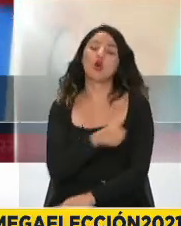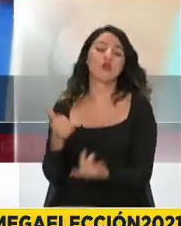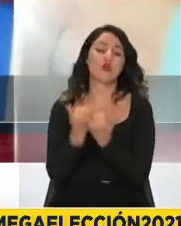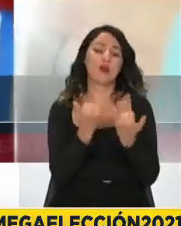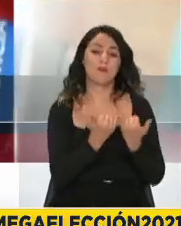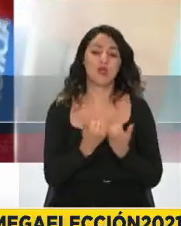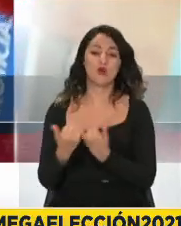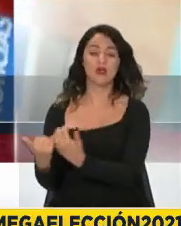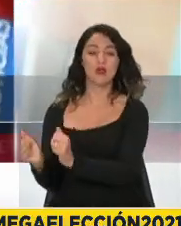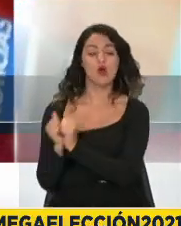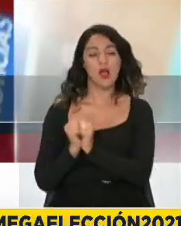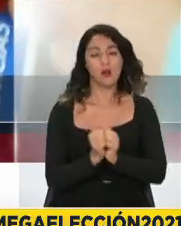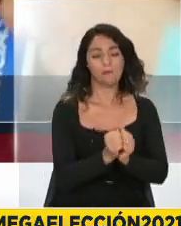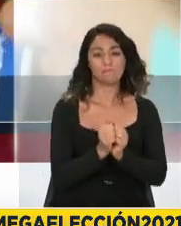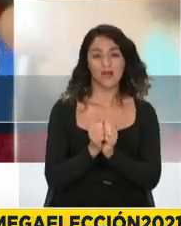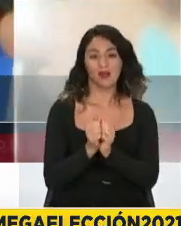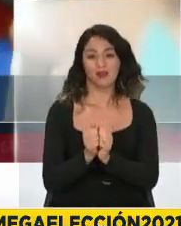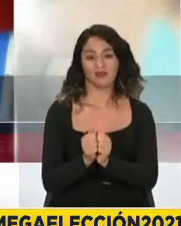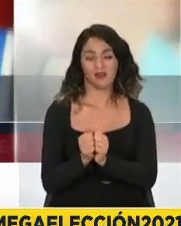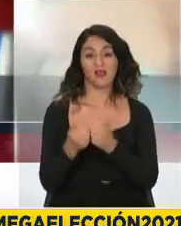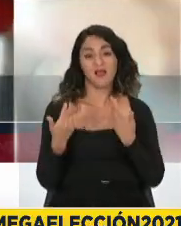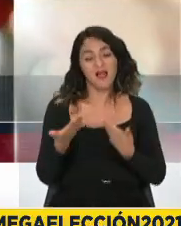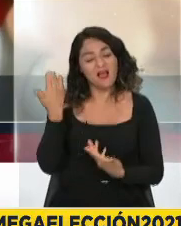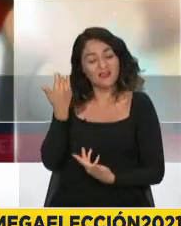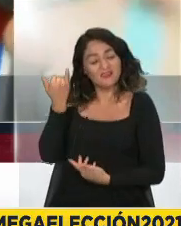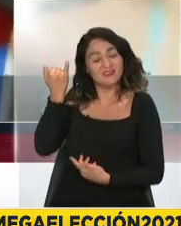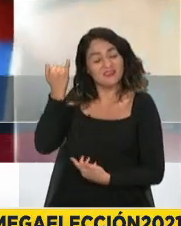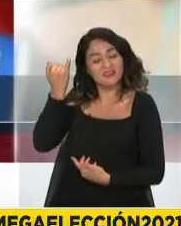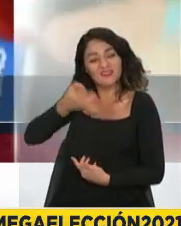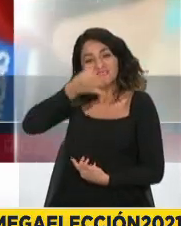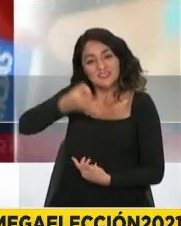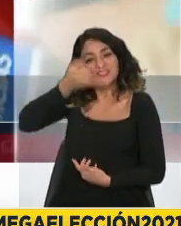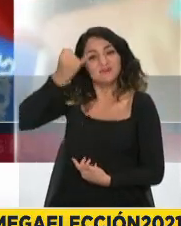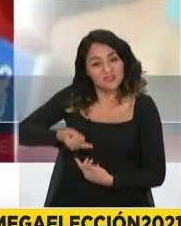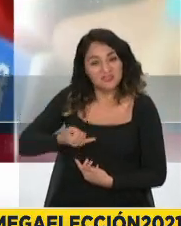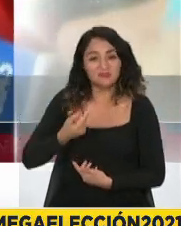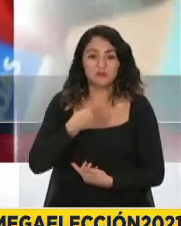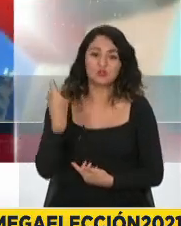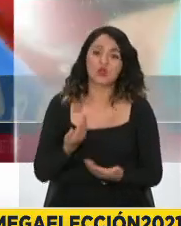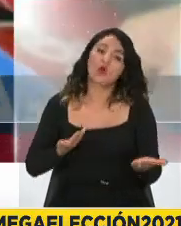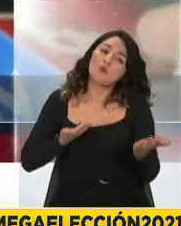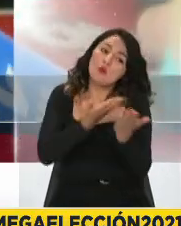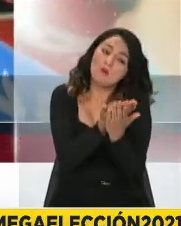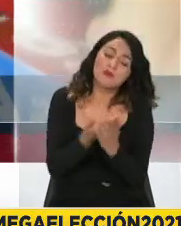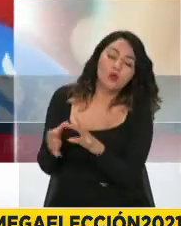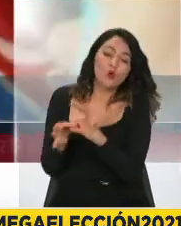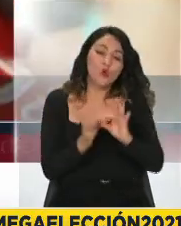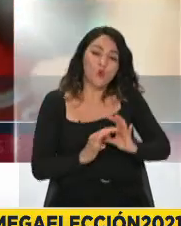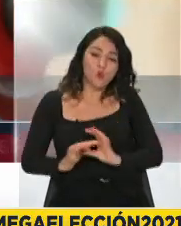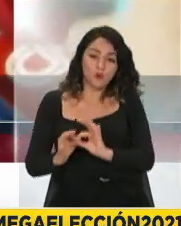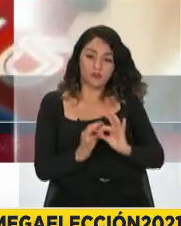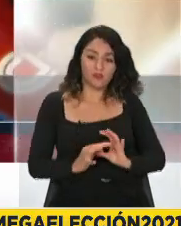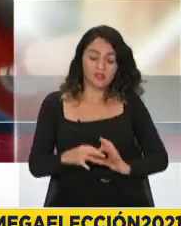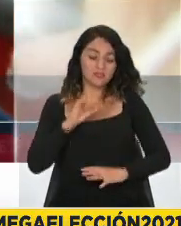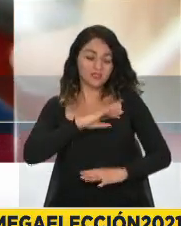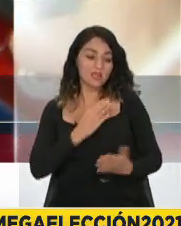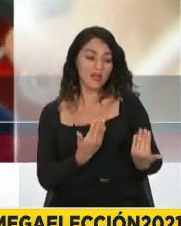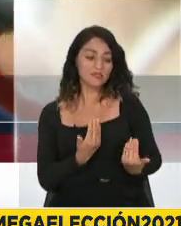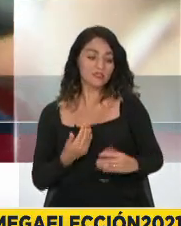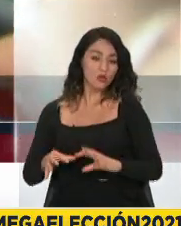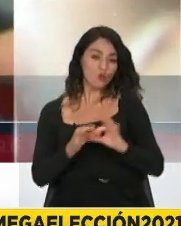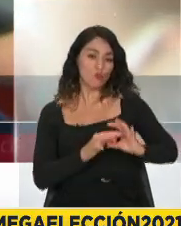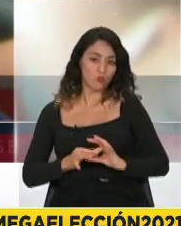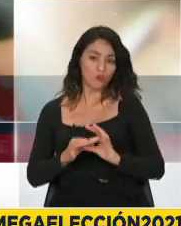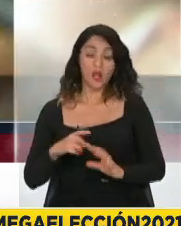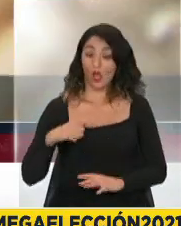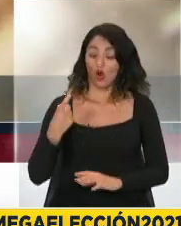nos acompañaron, porque siempre se nos dijimos, esto es una propuesta en unidad. Esa unidad que Chile necesita y que Las Condes